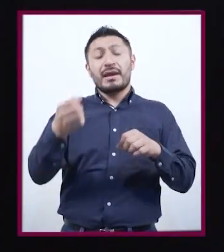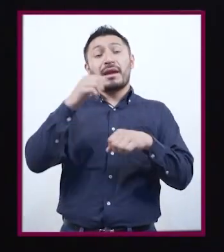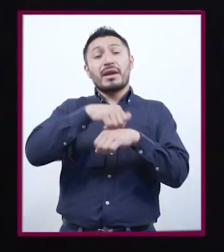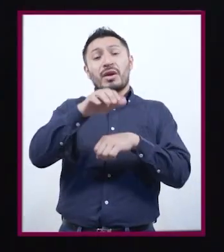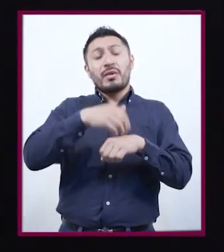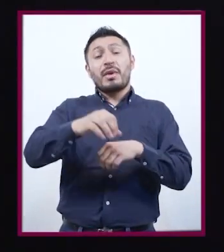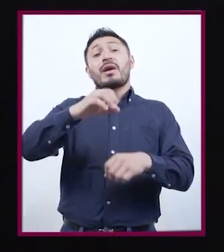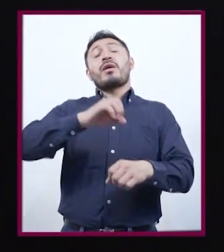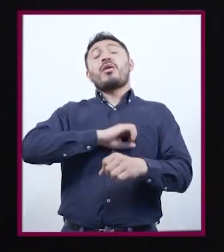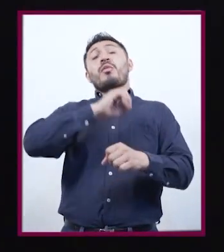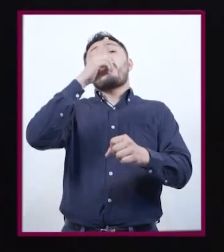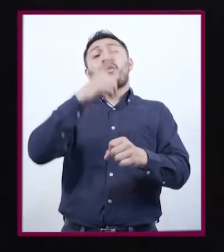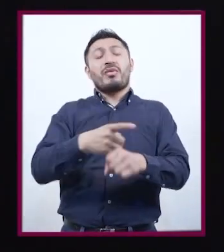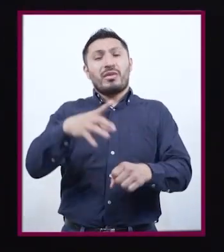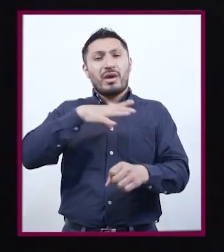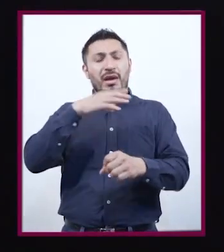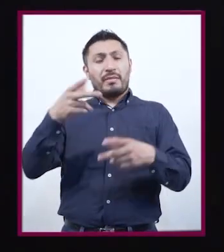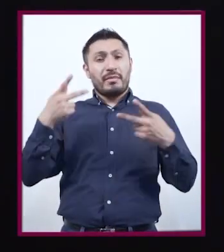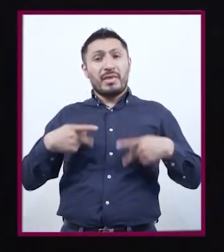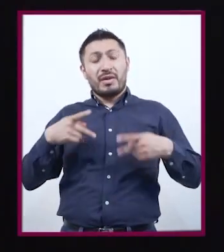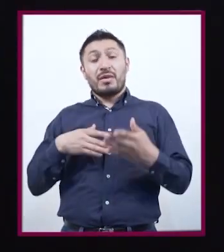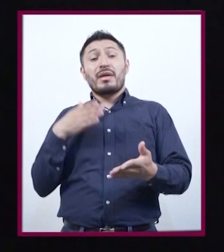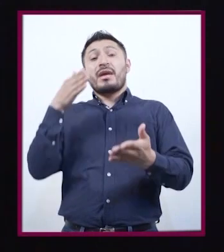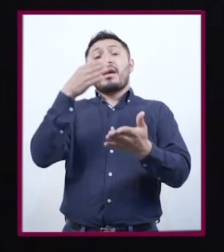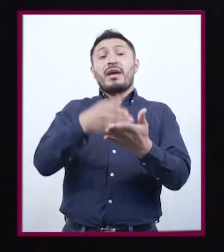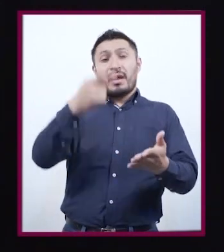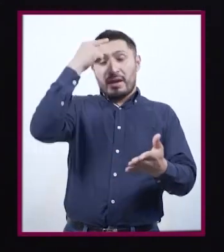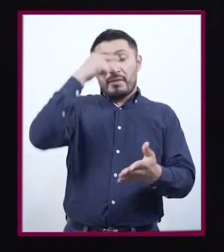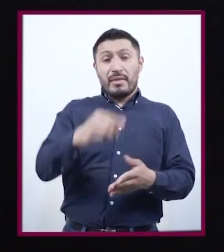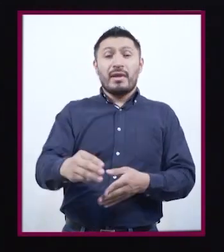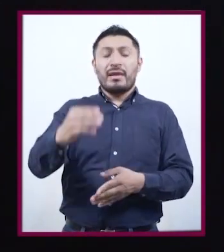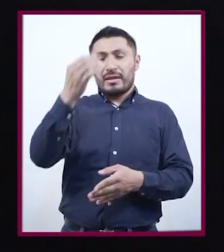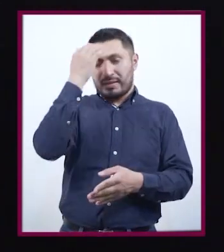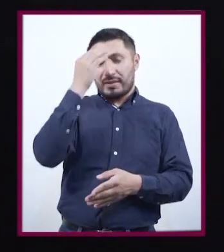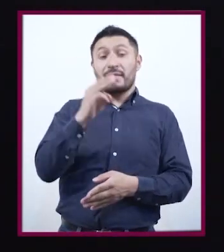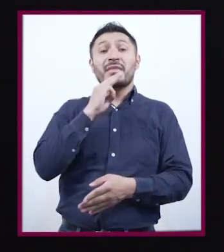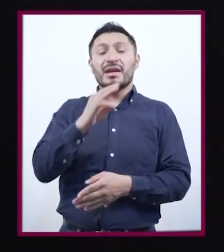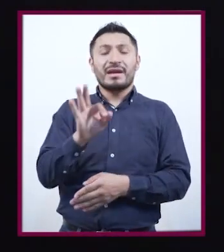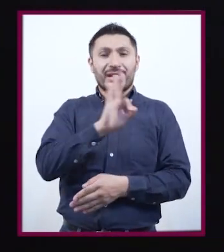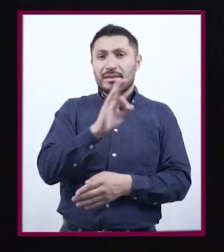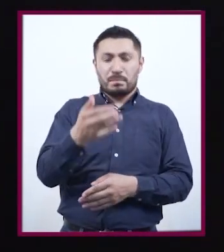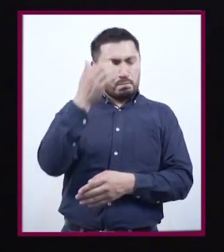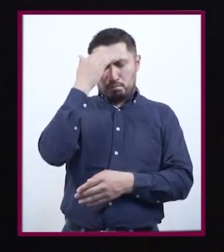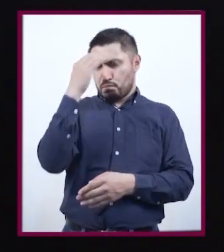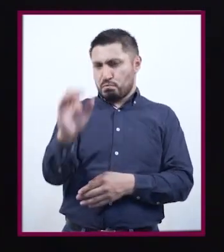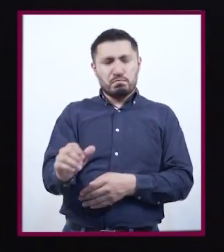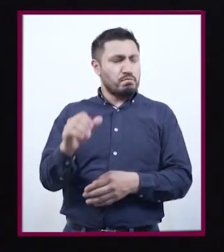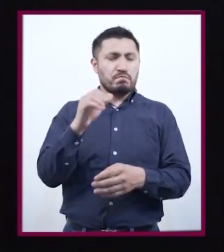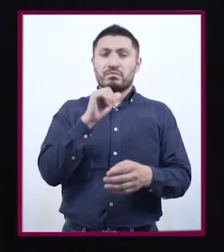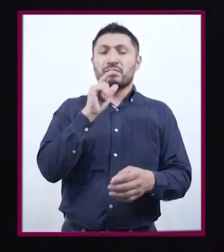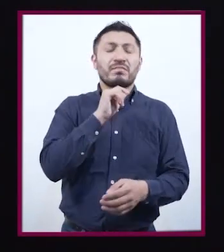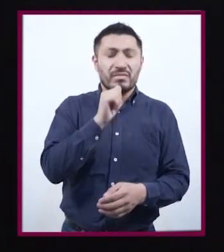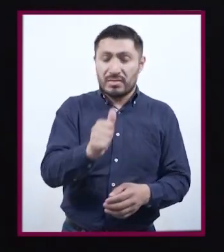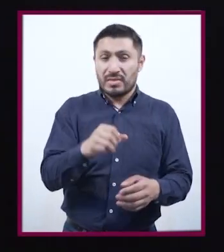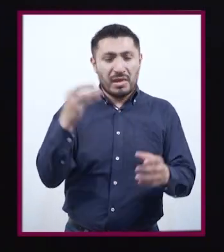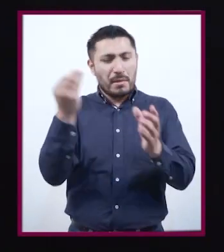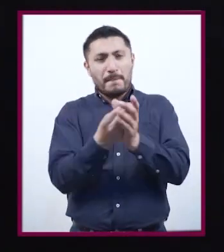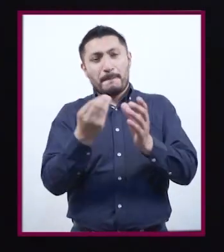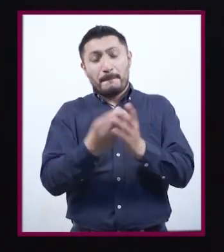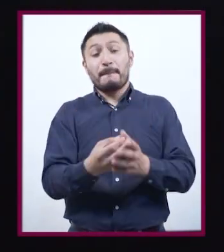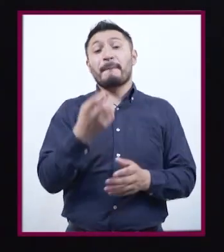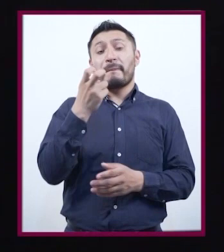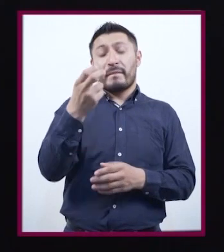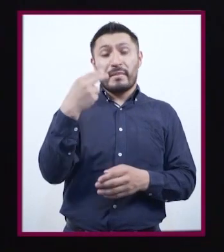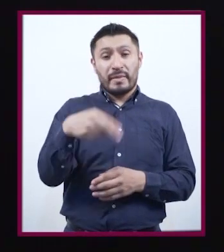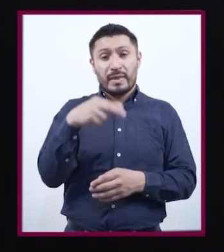claro, este era el número de opciones al que alguien tenía que acudir para conocer un mensaje, en el caso de no conocer el código